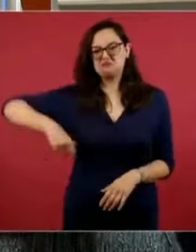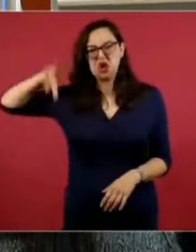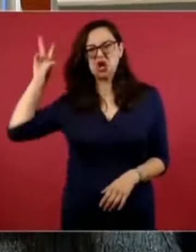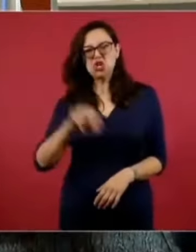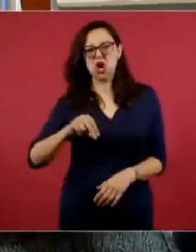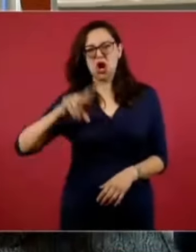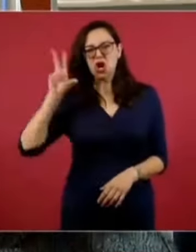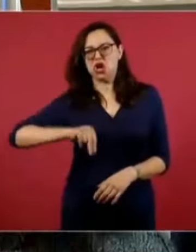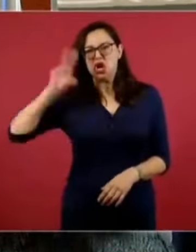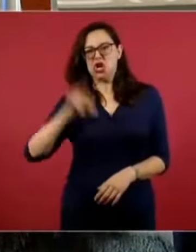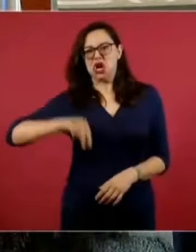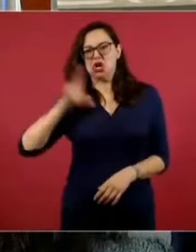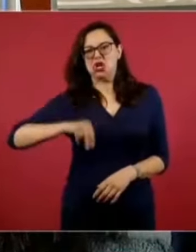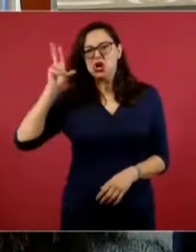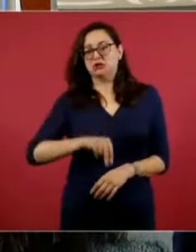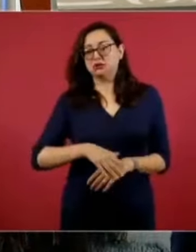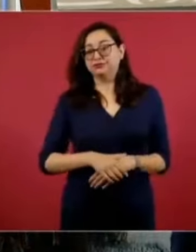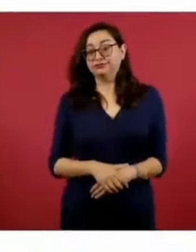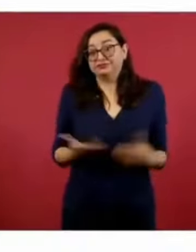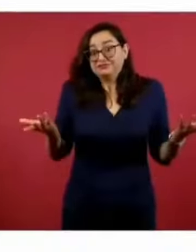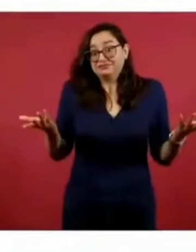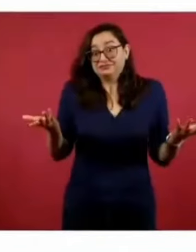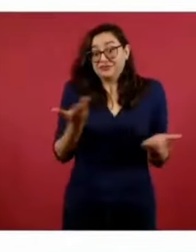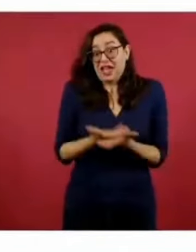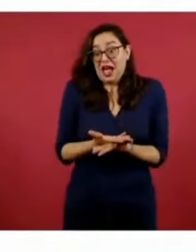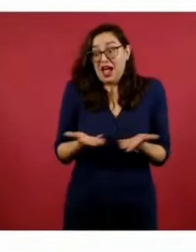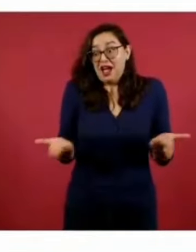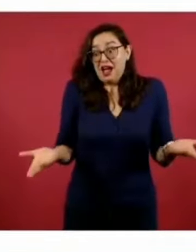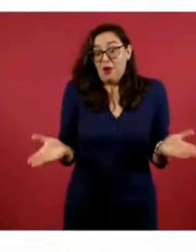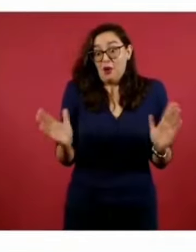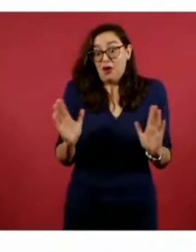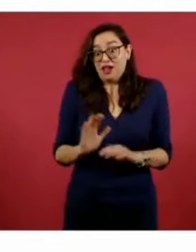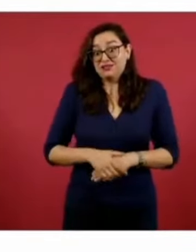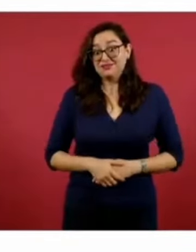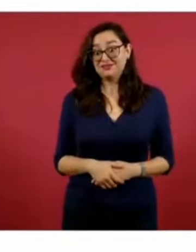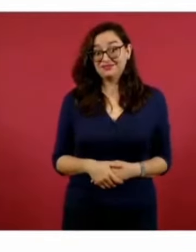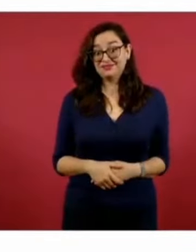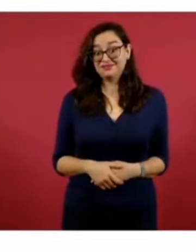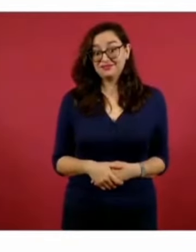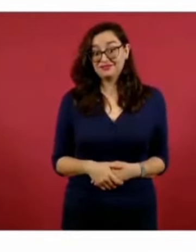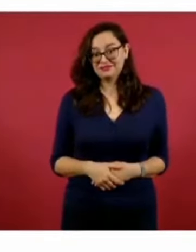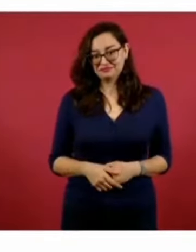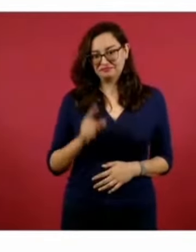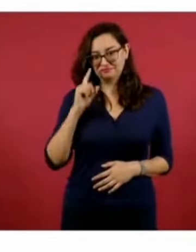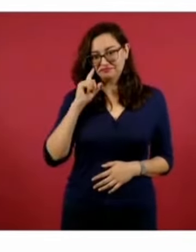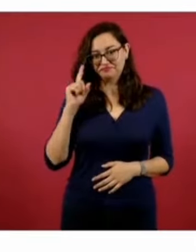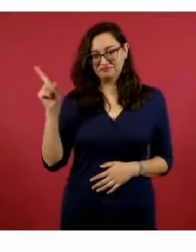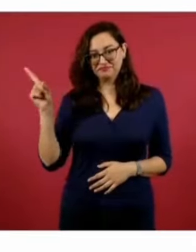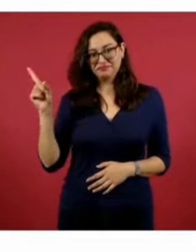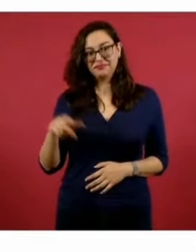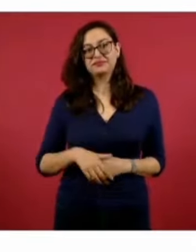pasar eso es para los estudiosos no de la materia